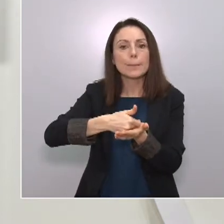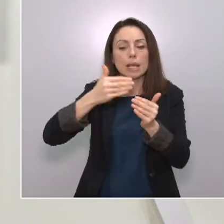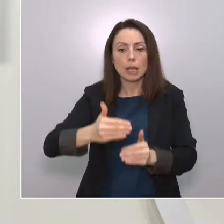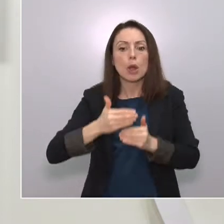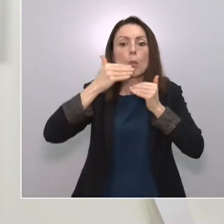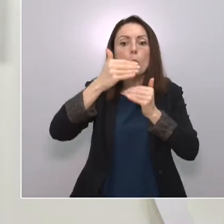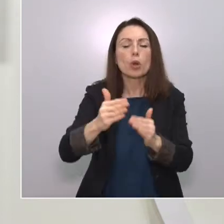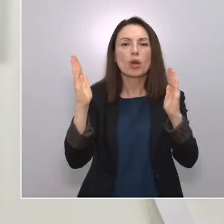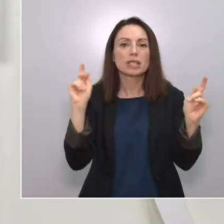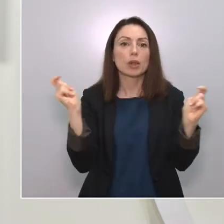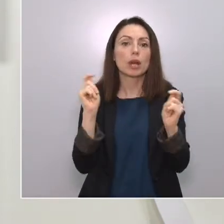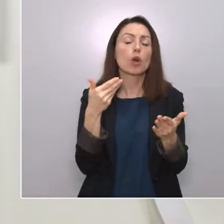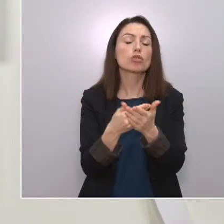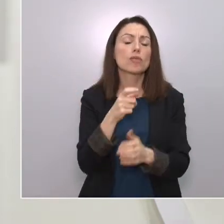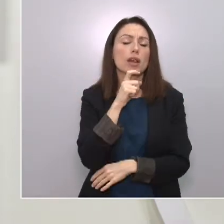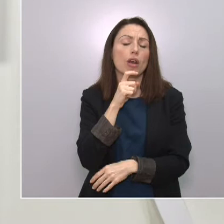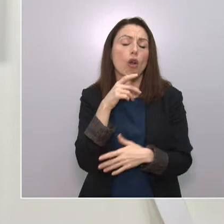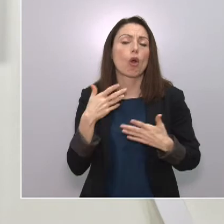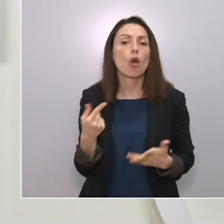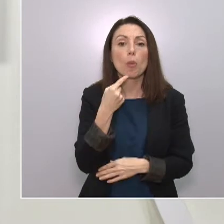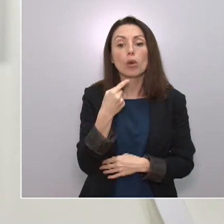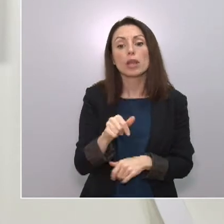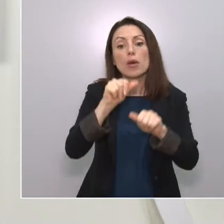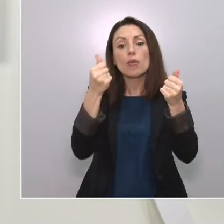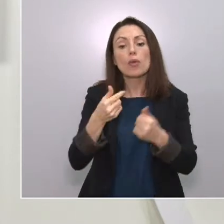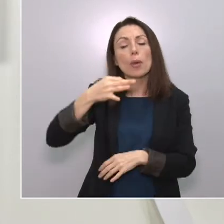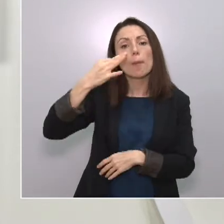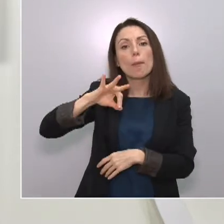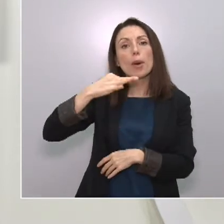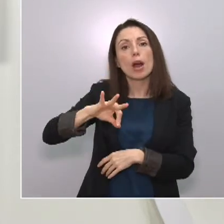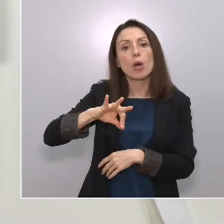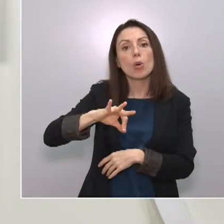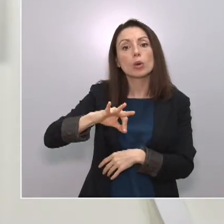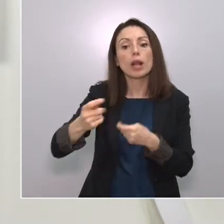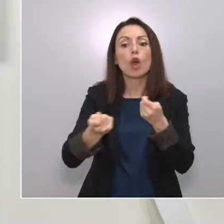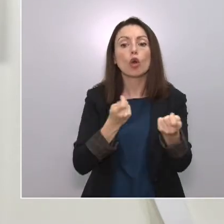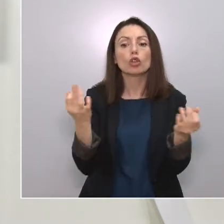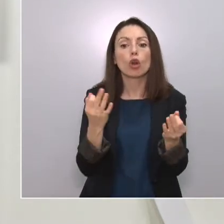alarma, justificándolo en que es la única forma de controlar la movilidad.